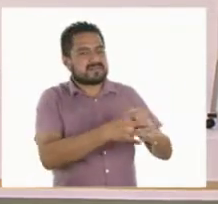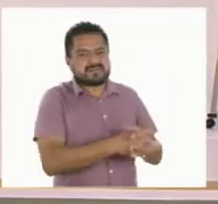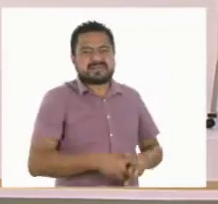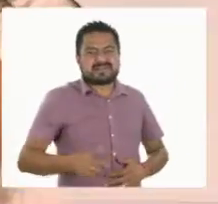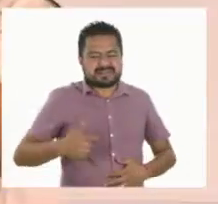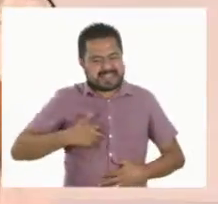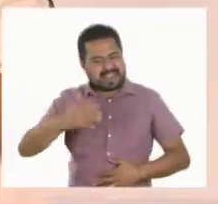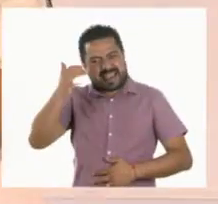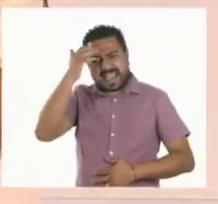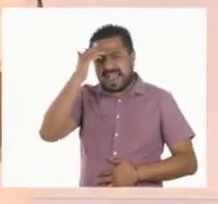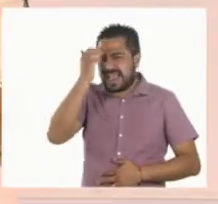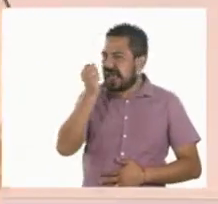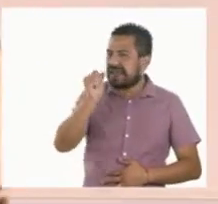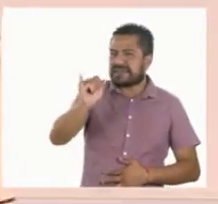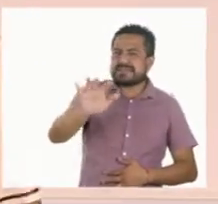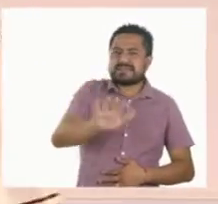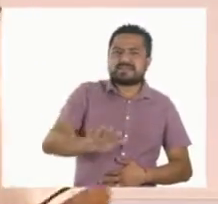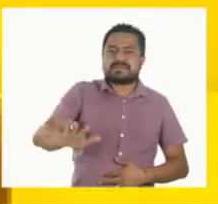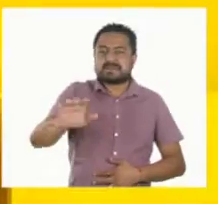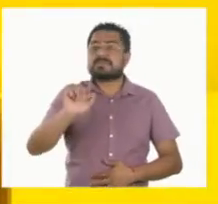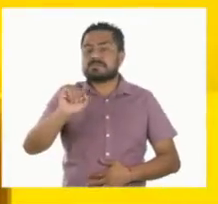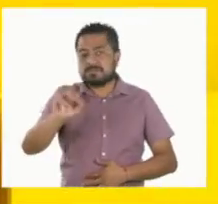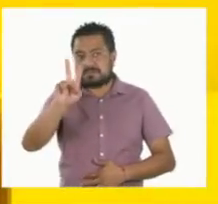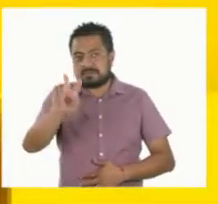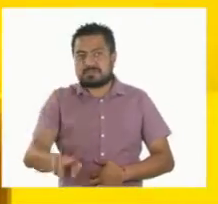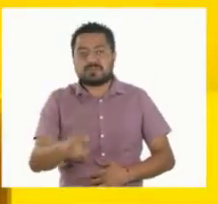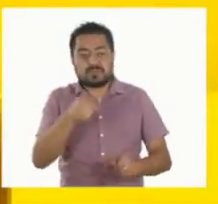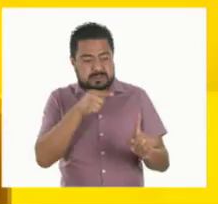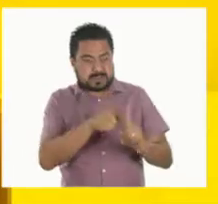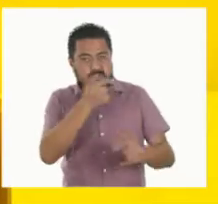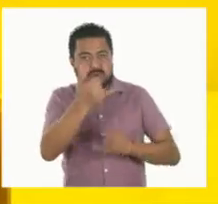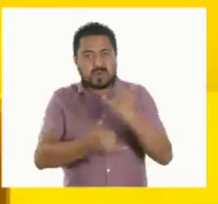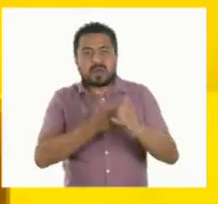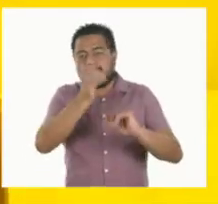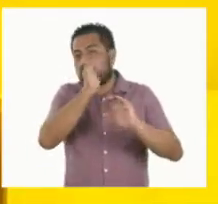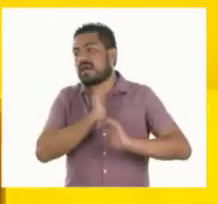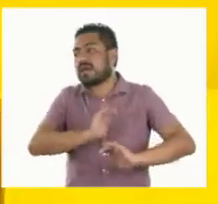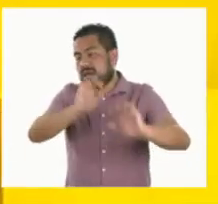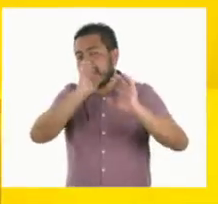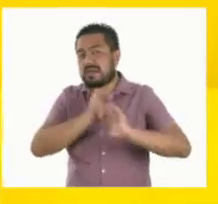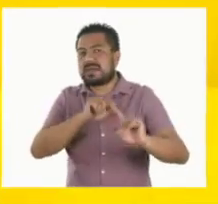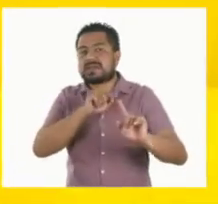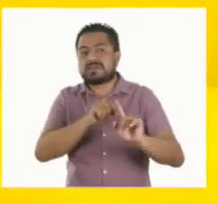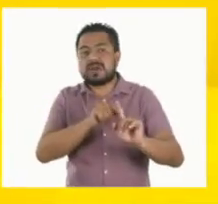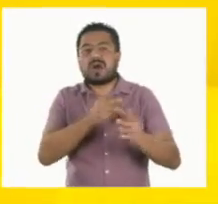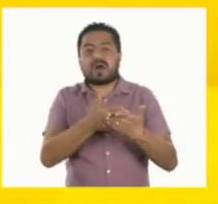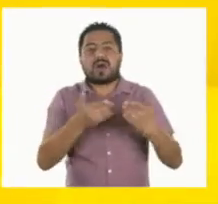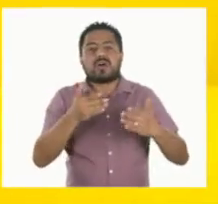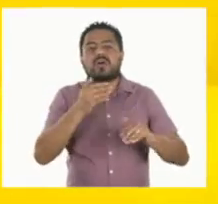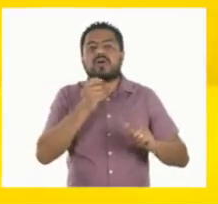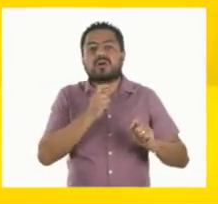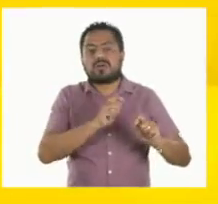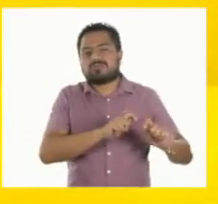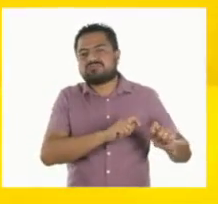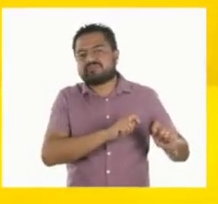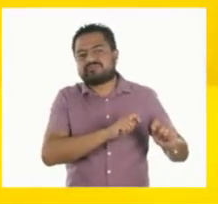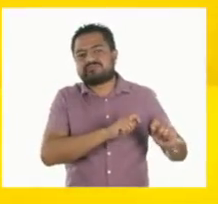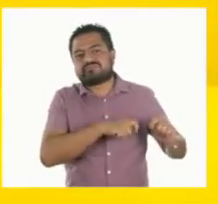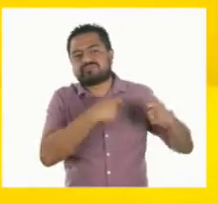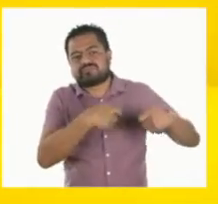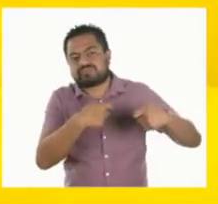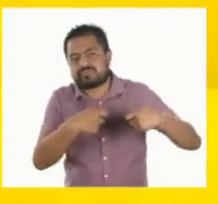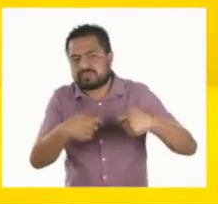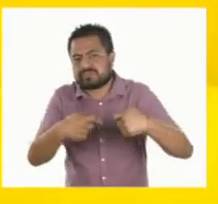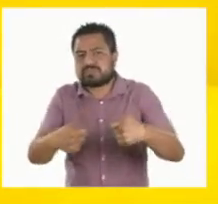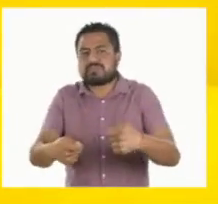los conozco. Sí. Este tipo de juegos y canciones son las que van pasando de generación en